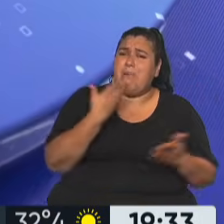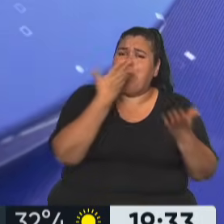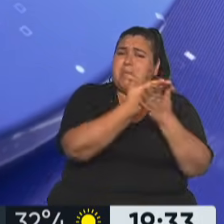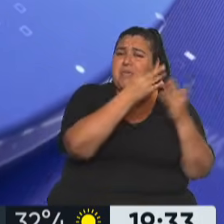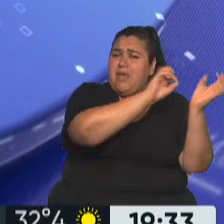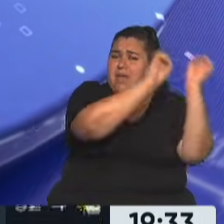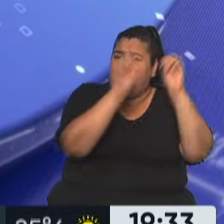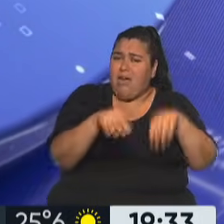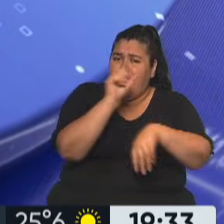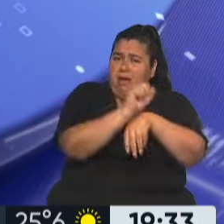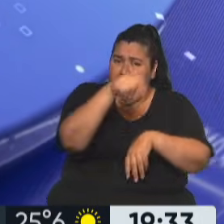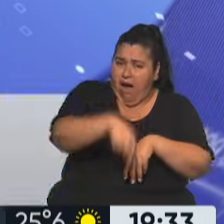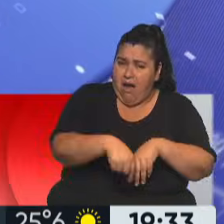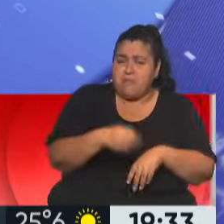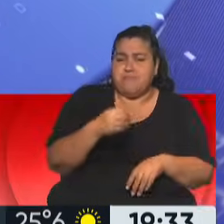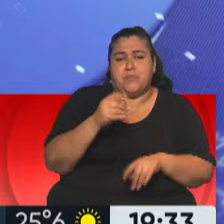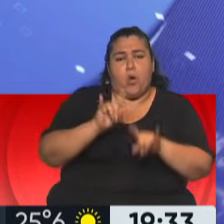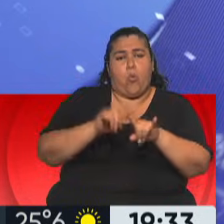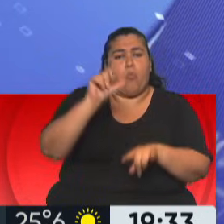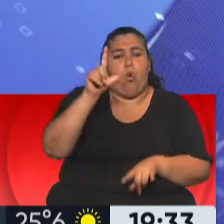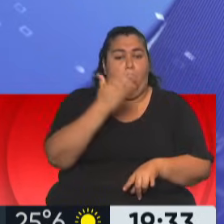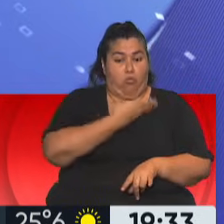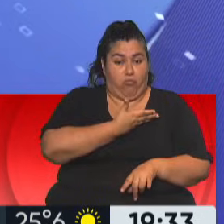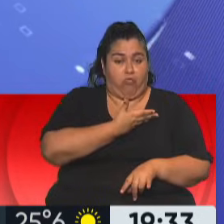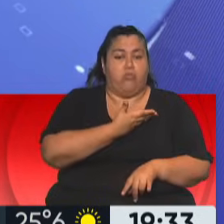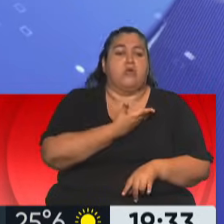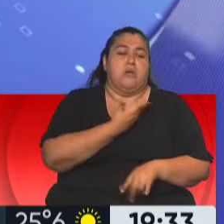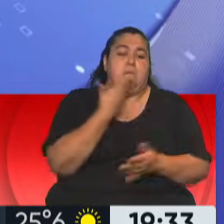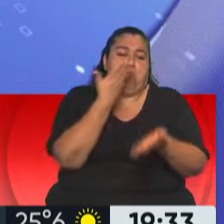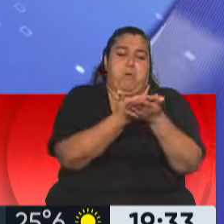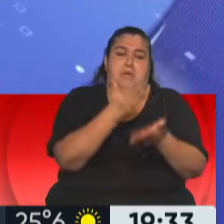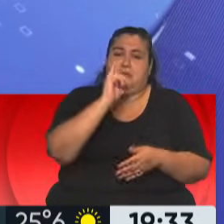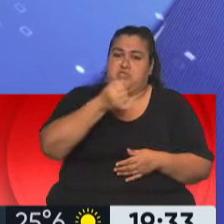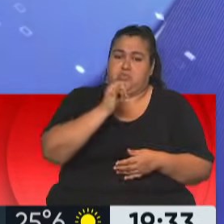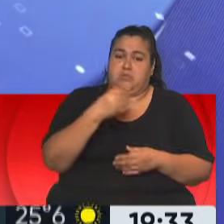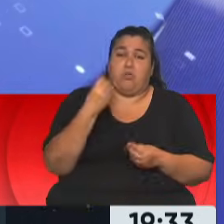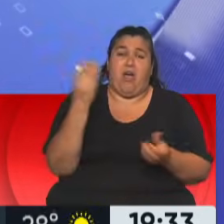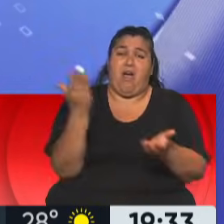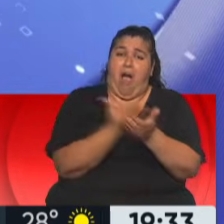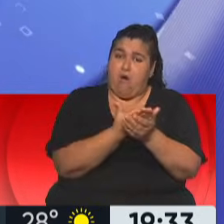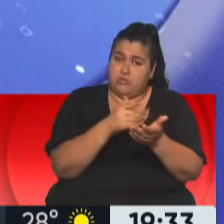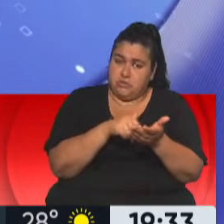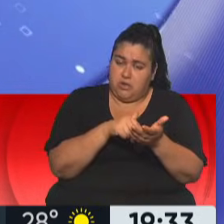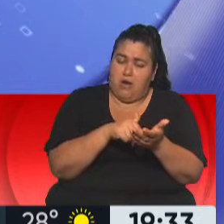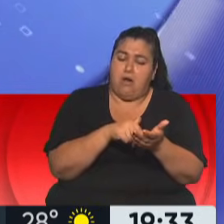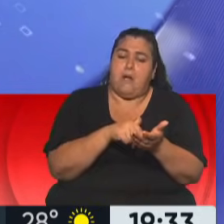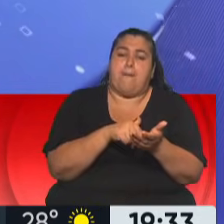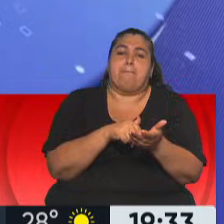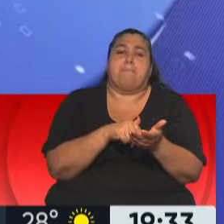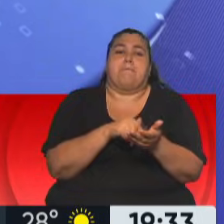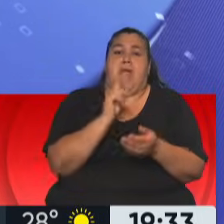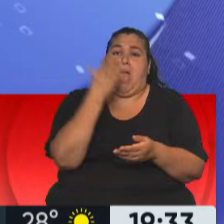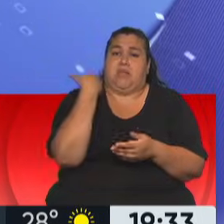lo hace Waldo Wolf con el abogado Tomás Farini Dugan en el marco de esta causa que yo les decía, que se lleva adelante en Comodoro